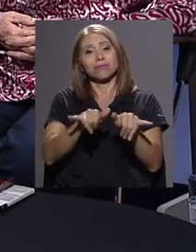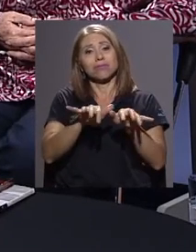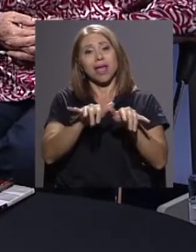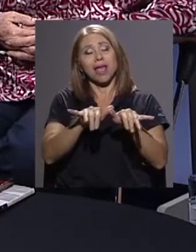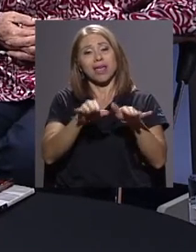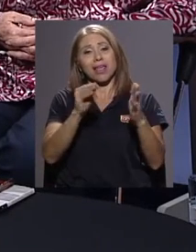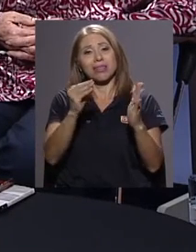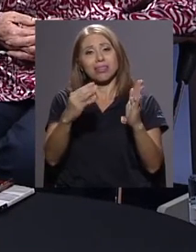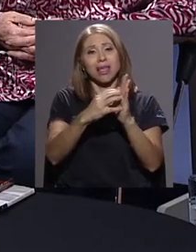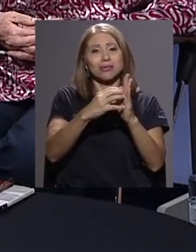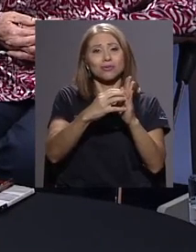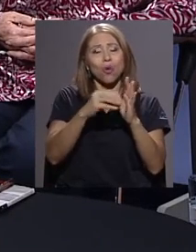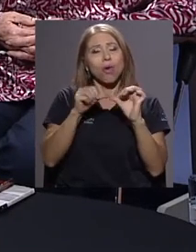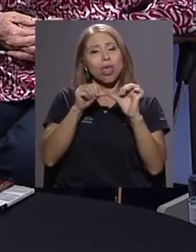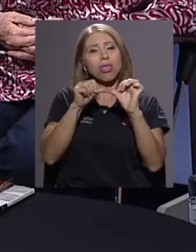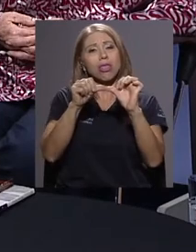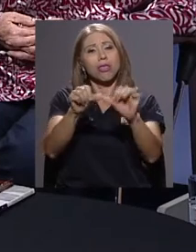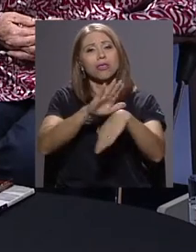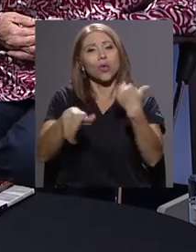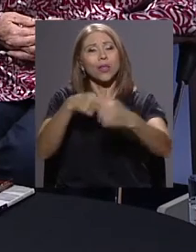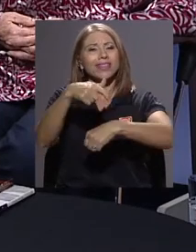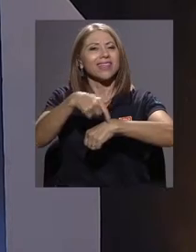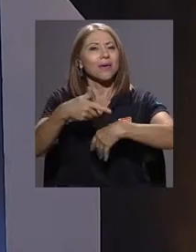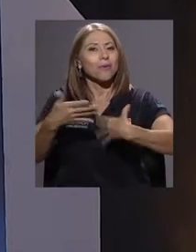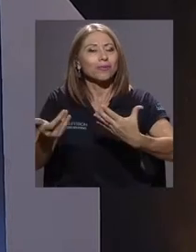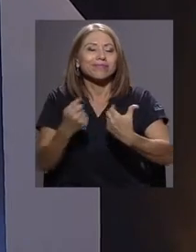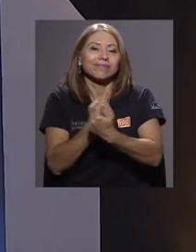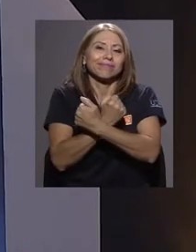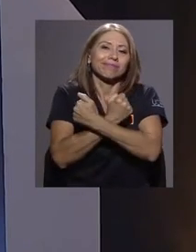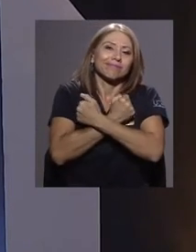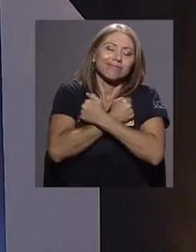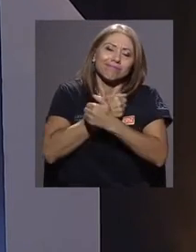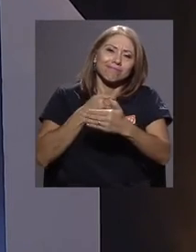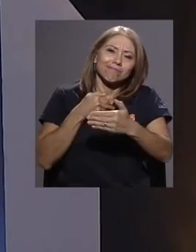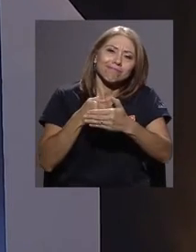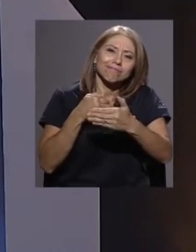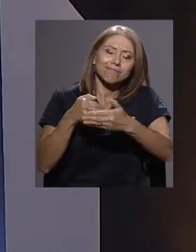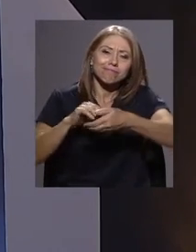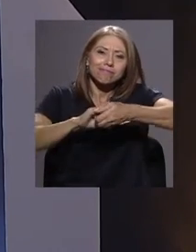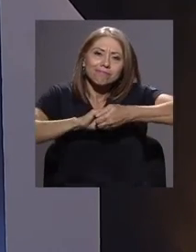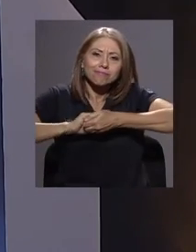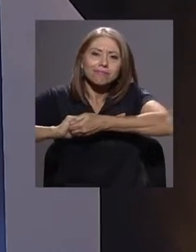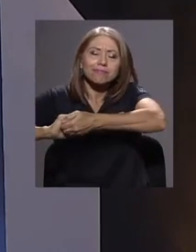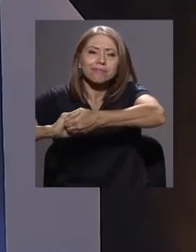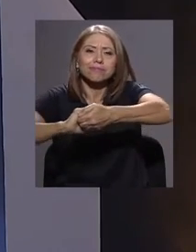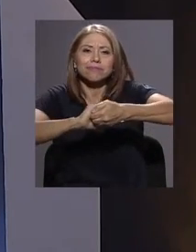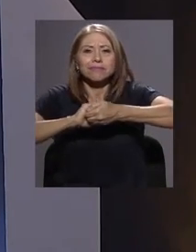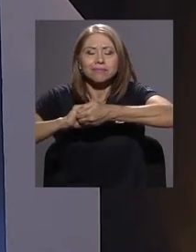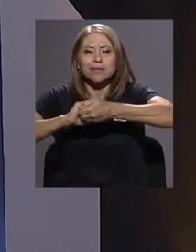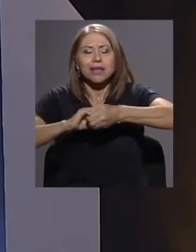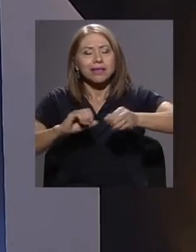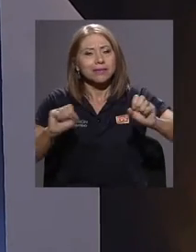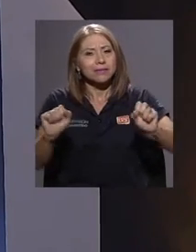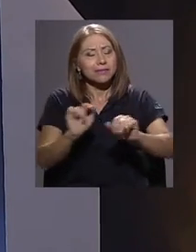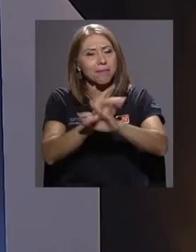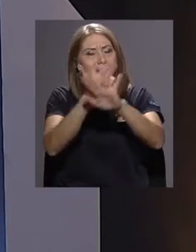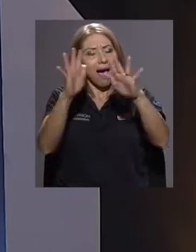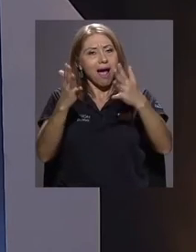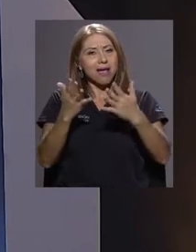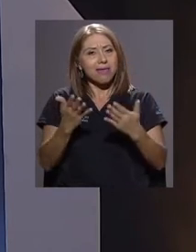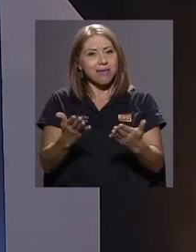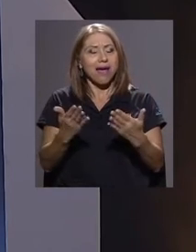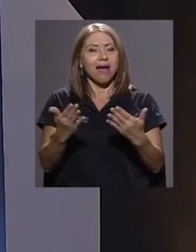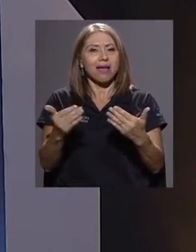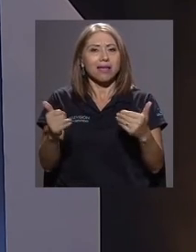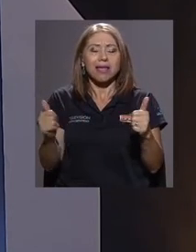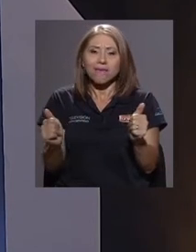es el amor la cercanía la solidaridad y toda esta magia que de repente va de la mano